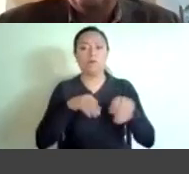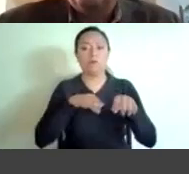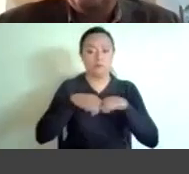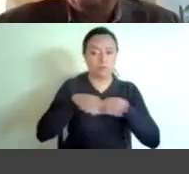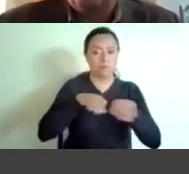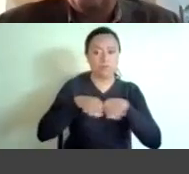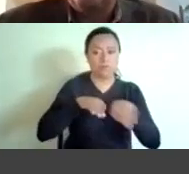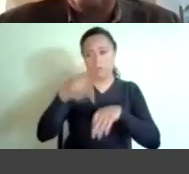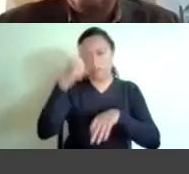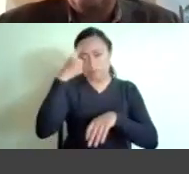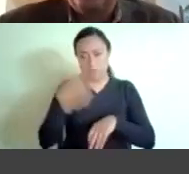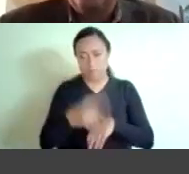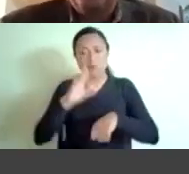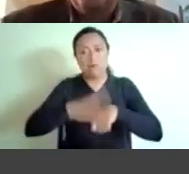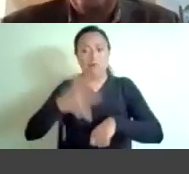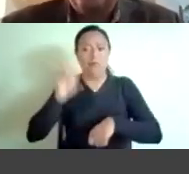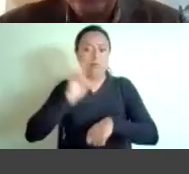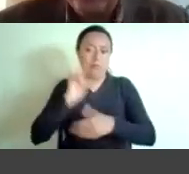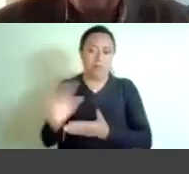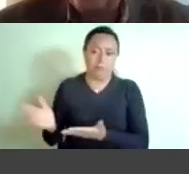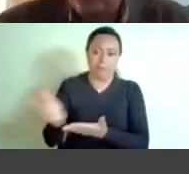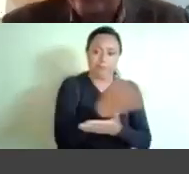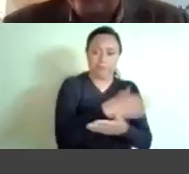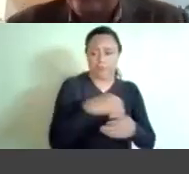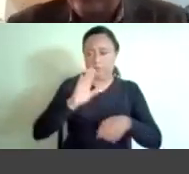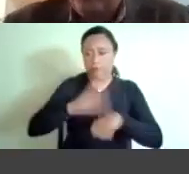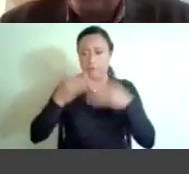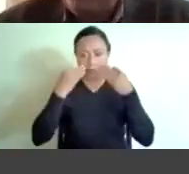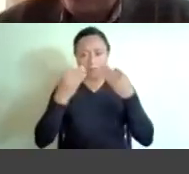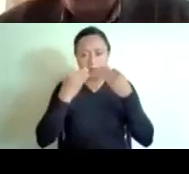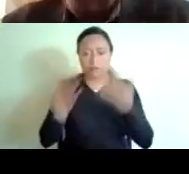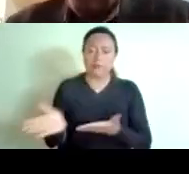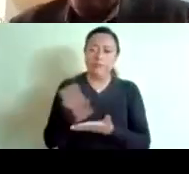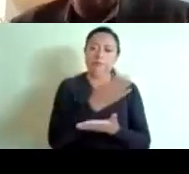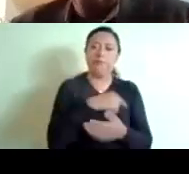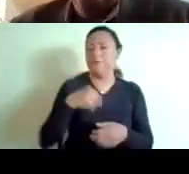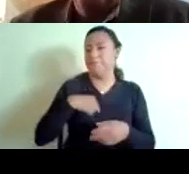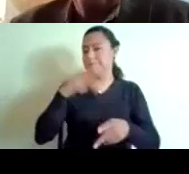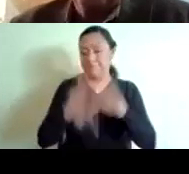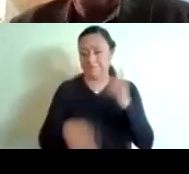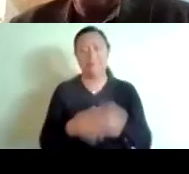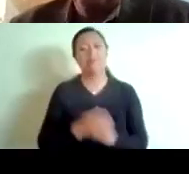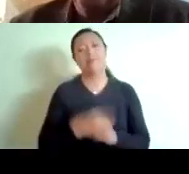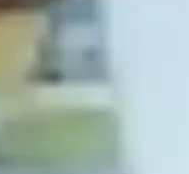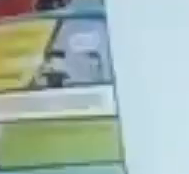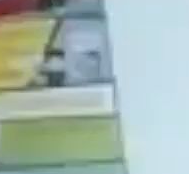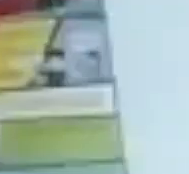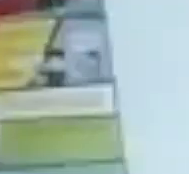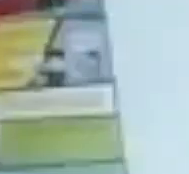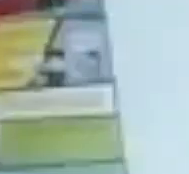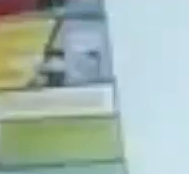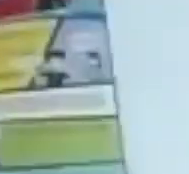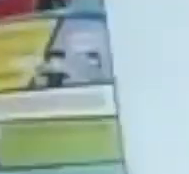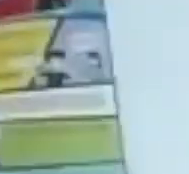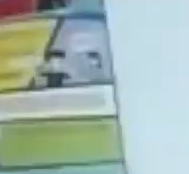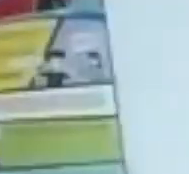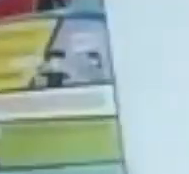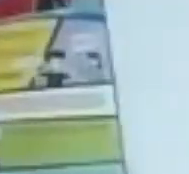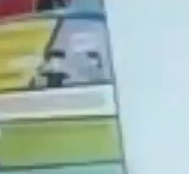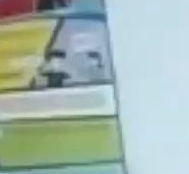tiene que hacer, ¿no? La policía tiene que empezar a investigar, a integrar carpetas, a presentar